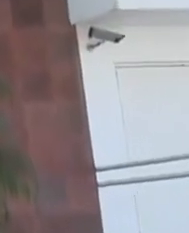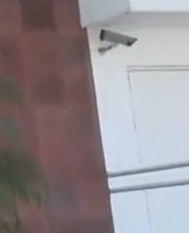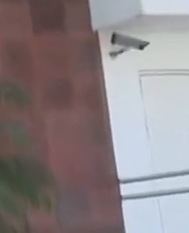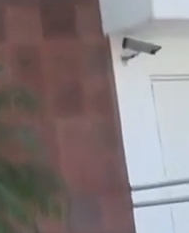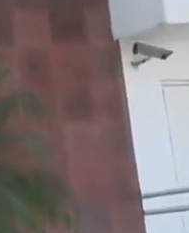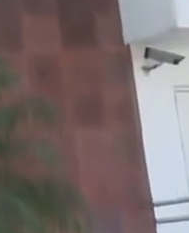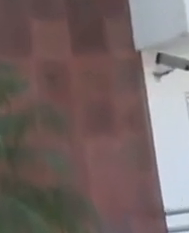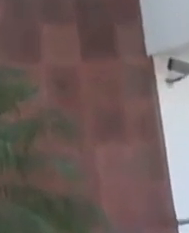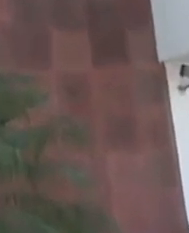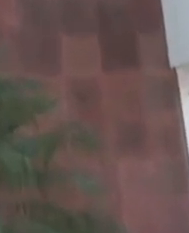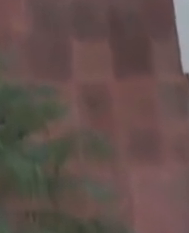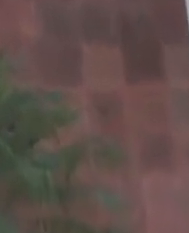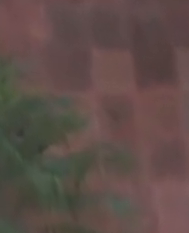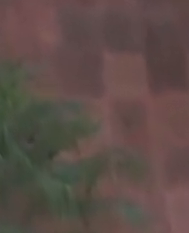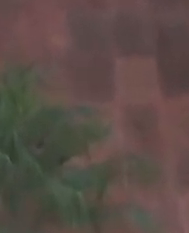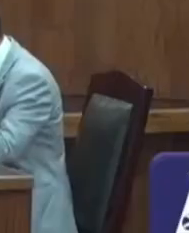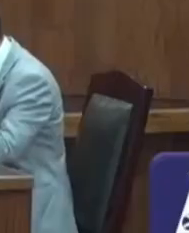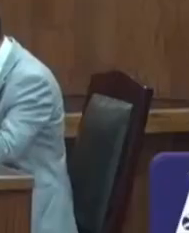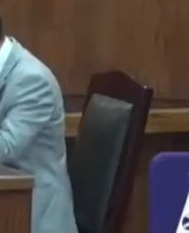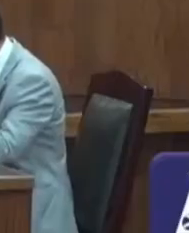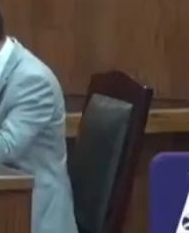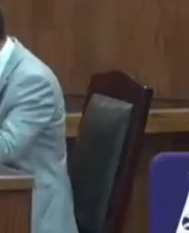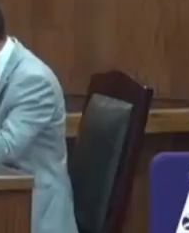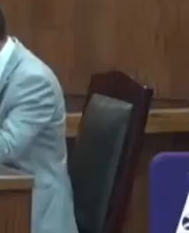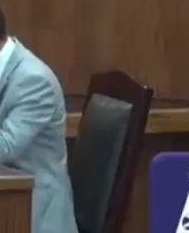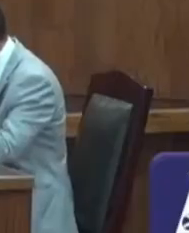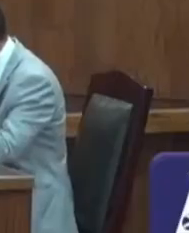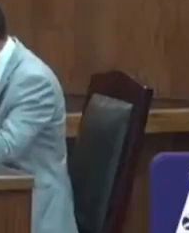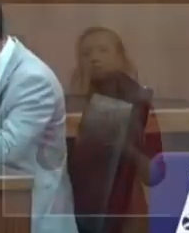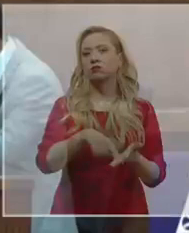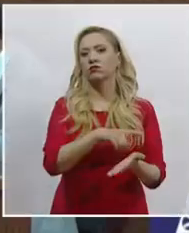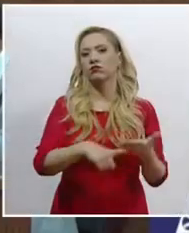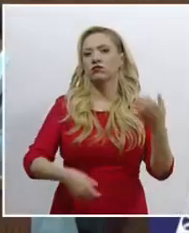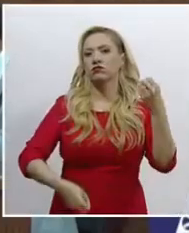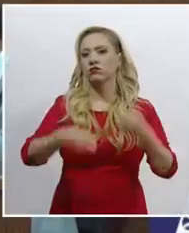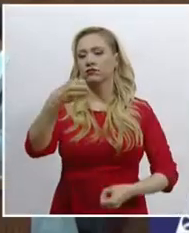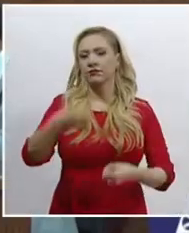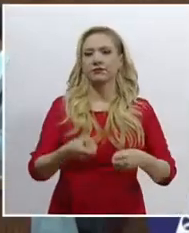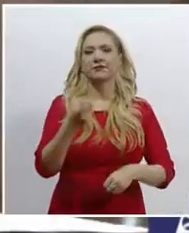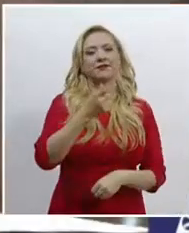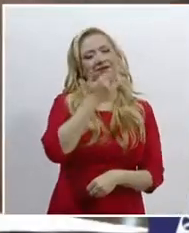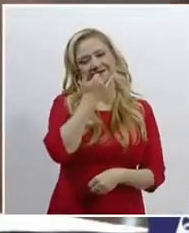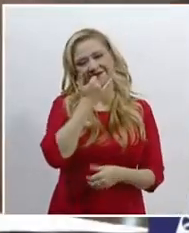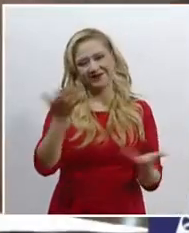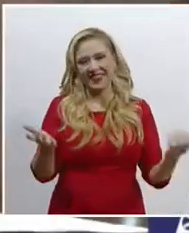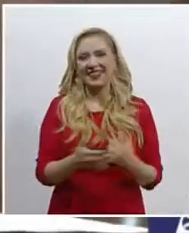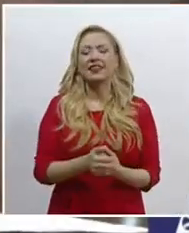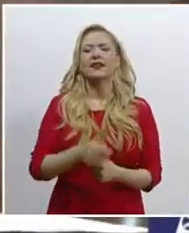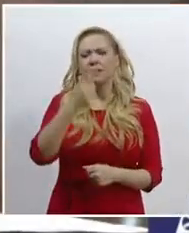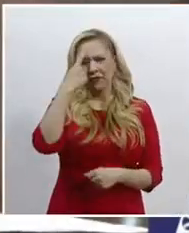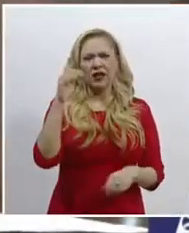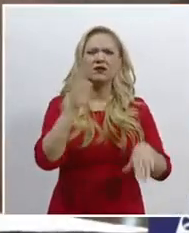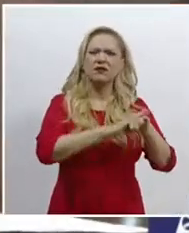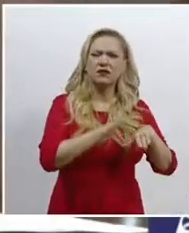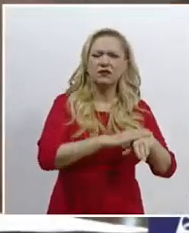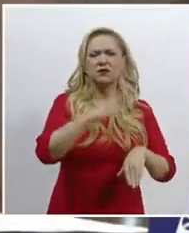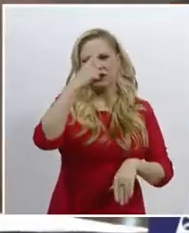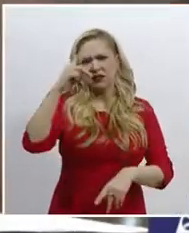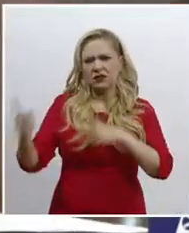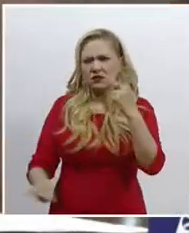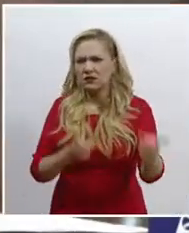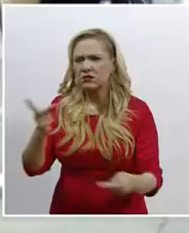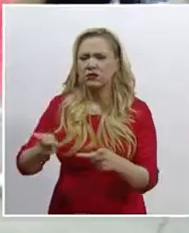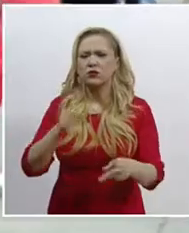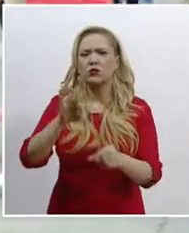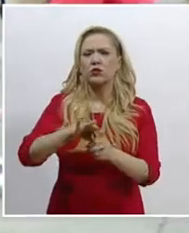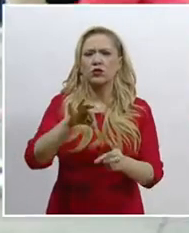Al regresar, ordenan al Tribunal Electoral de Chihuahua redirigir al Consejo Ciudadano solicitud de plebiscito para la